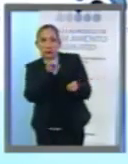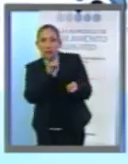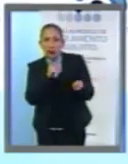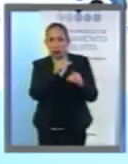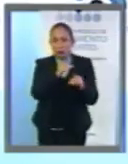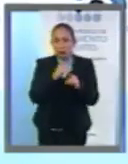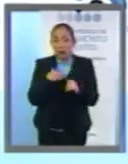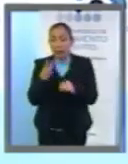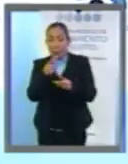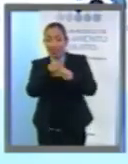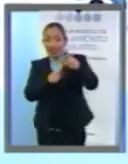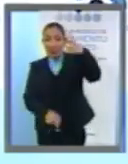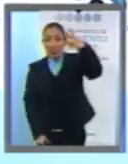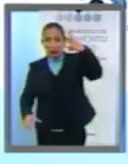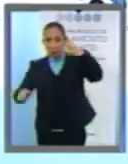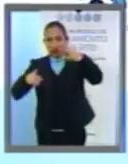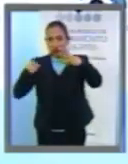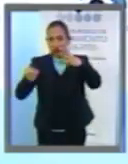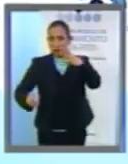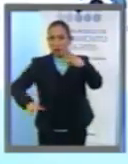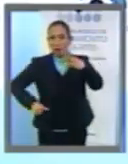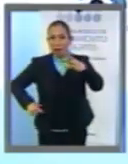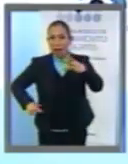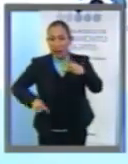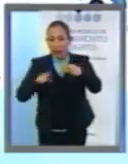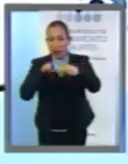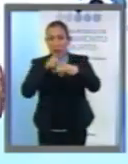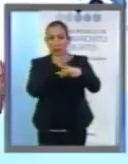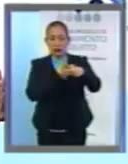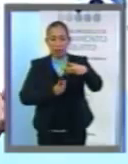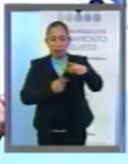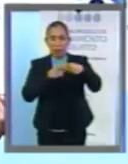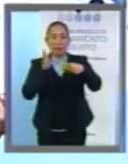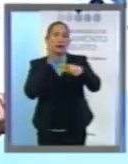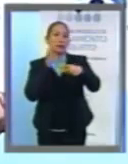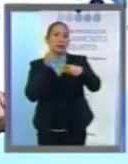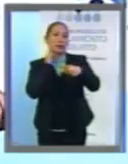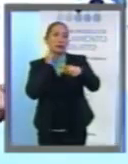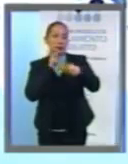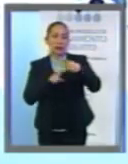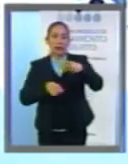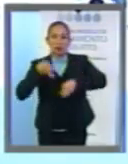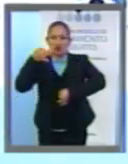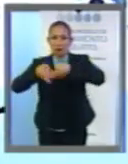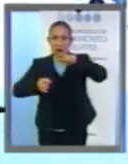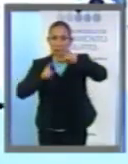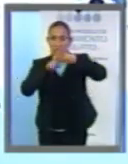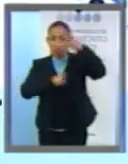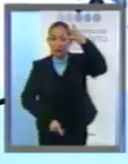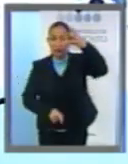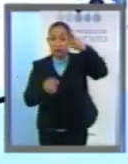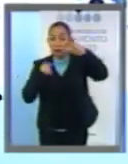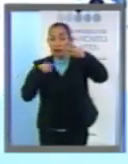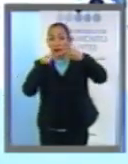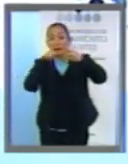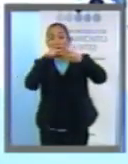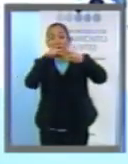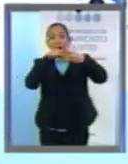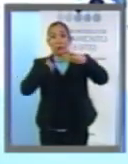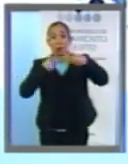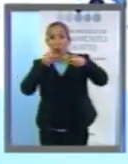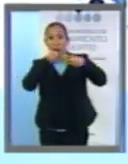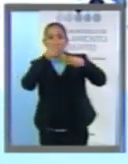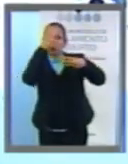Los tres poderes que se divide en nuestro gobierno, el Ejecutivo, el Legislativo y el Judicial. El contrapeso del Ejecutivo en cuanto